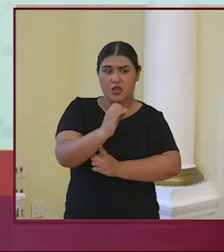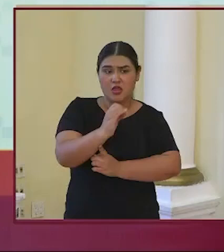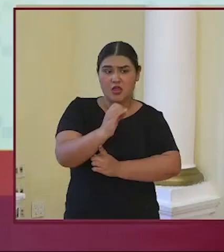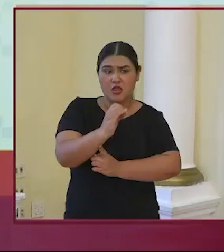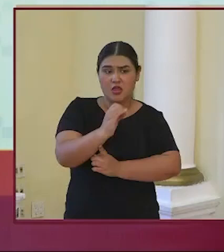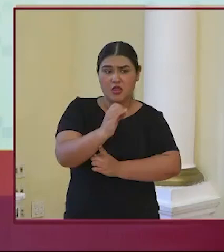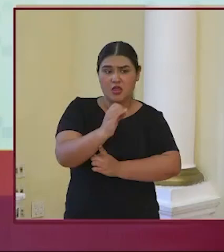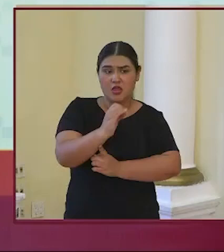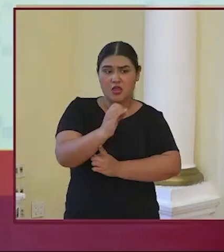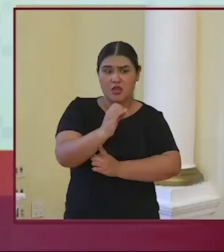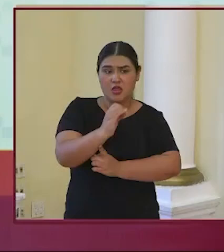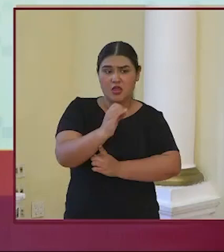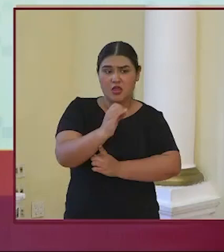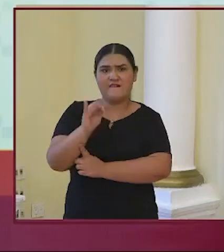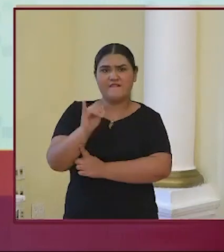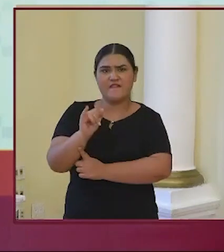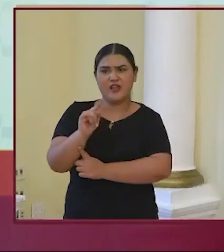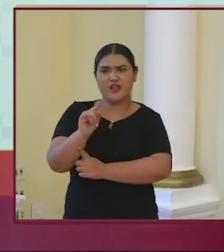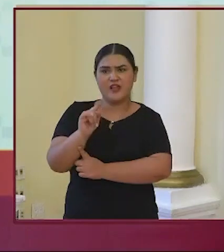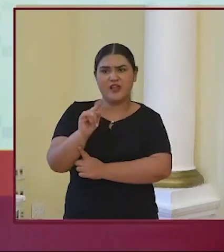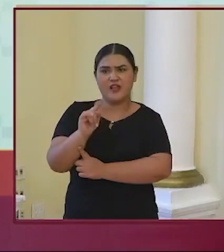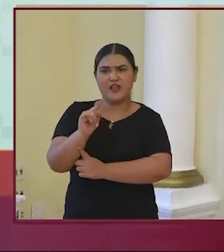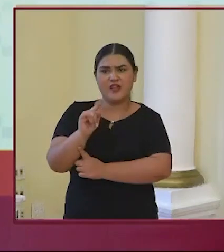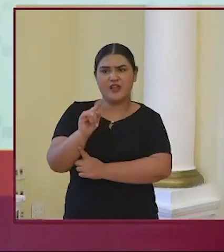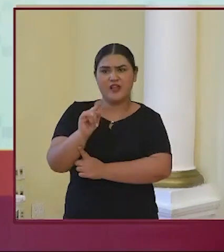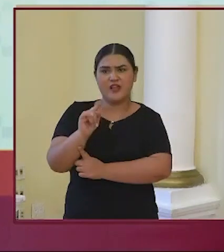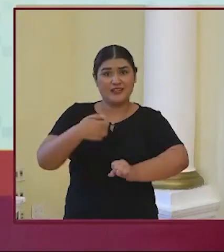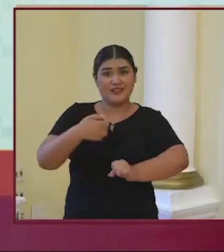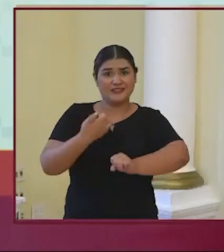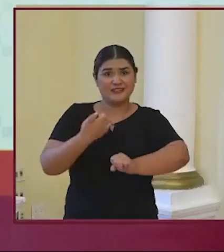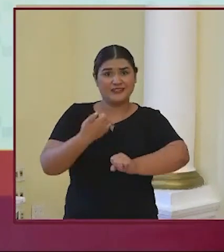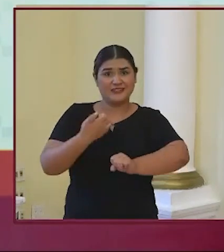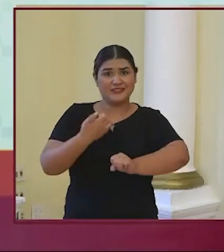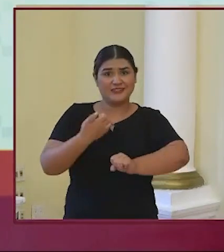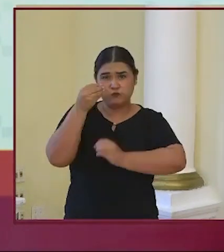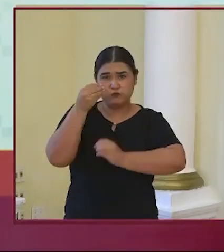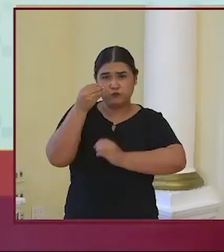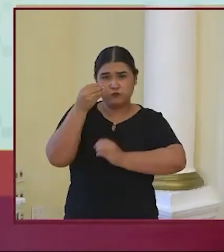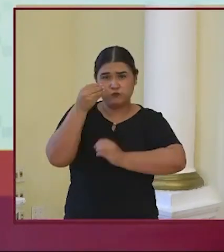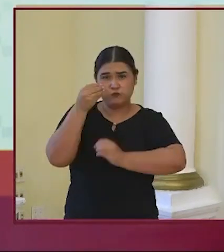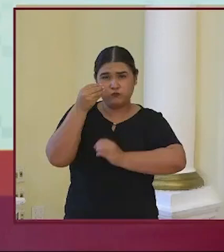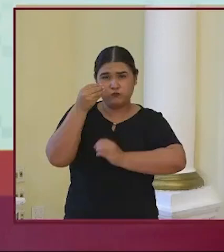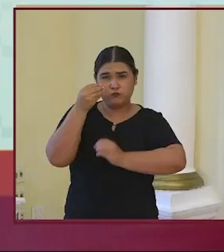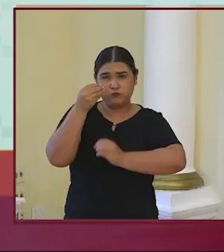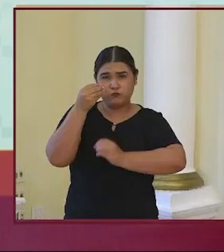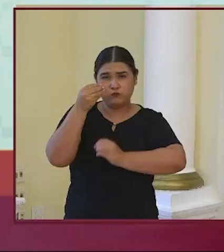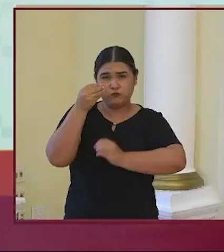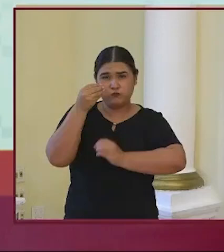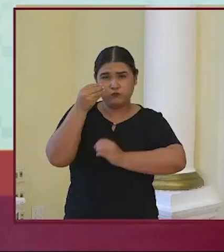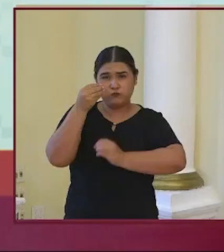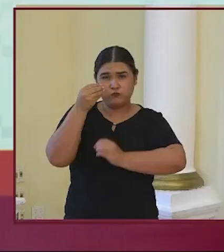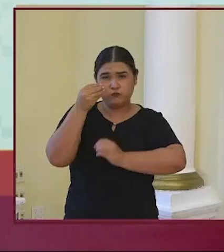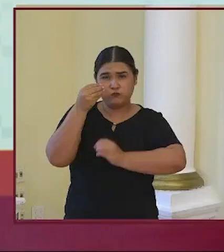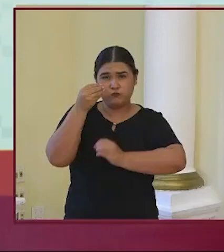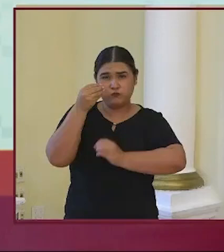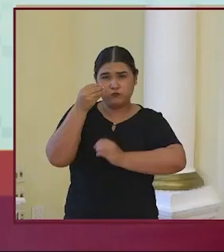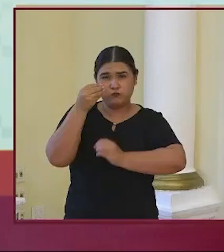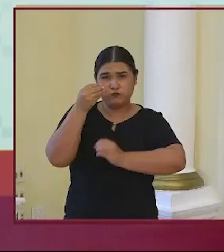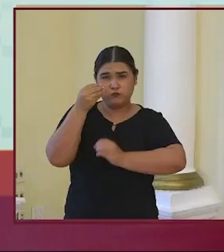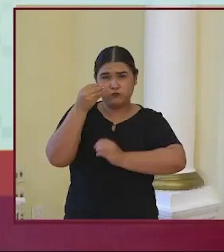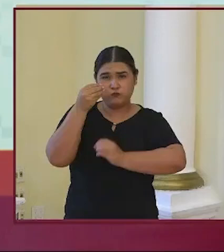y somos un estado minero en general, y producimos prácticamente todos los